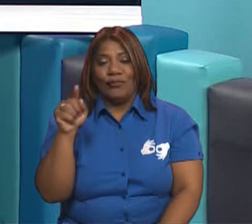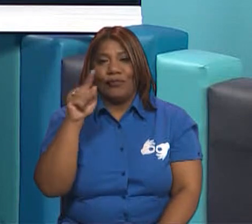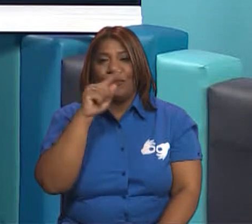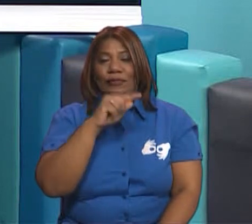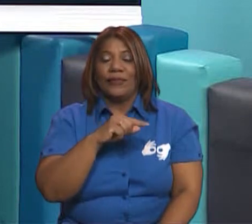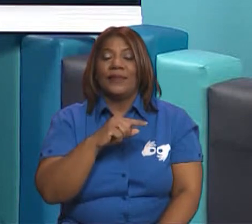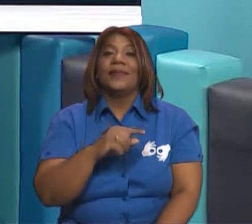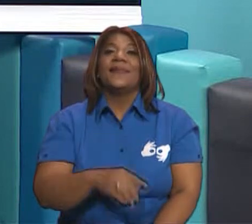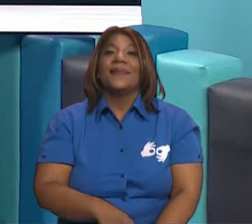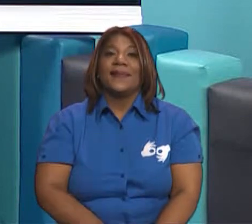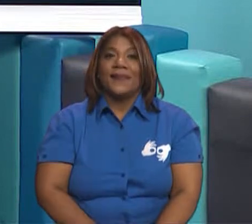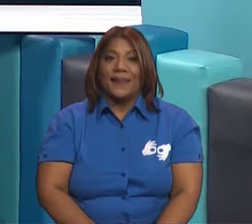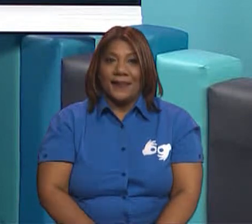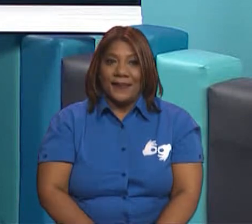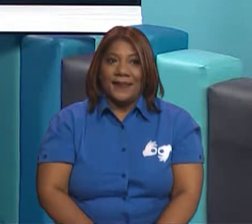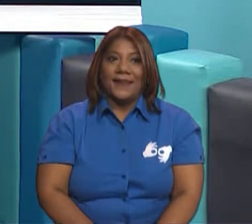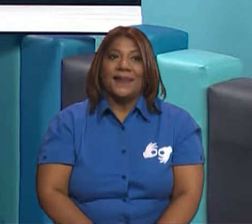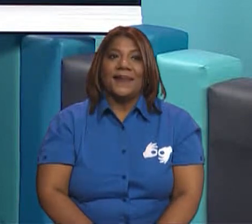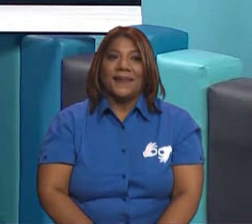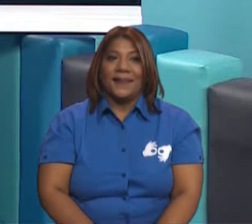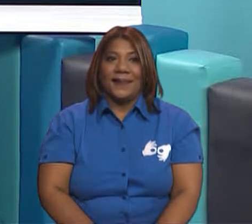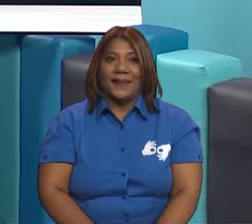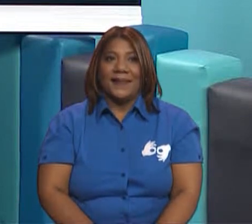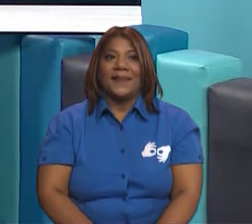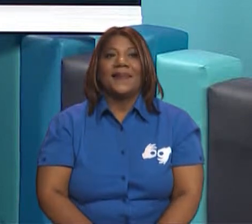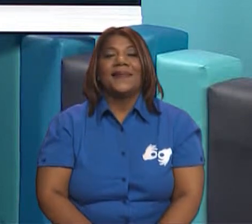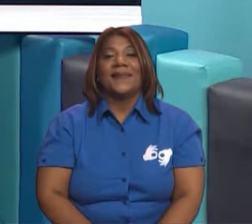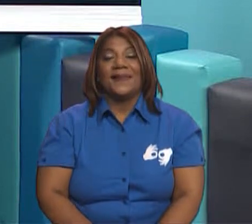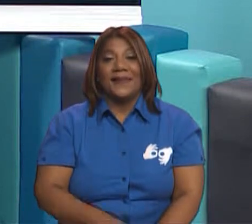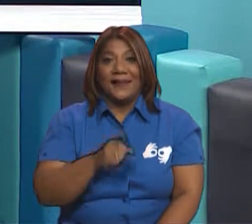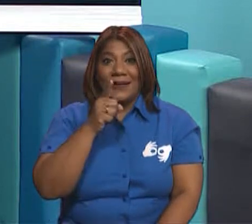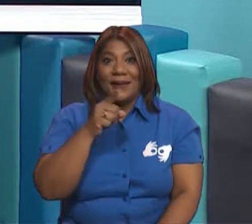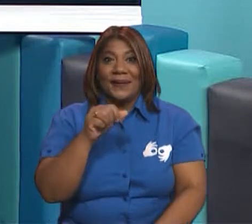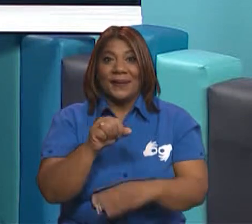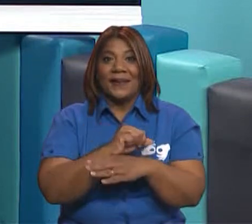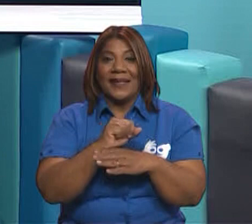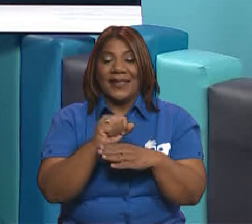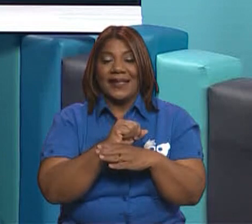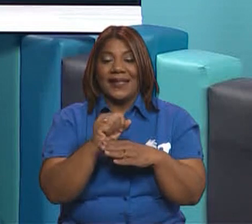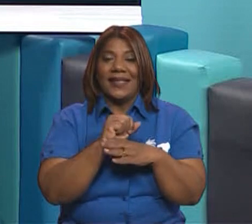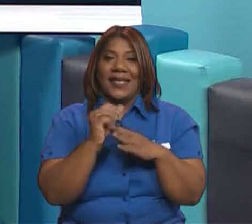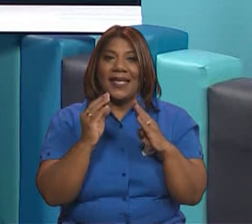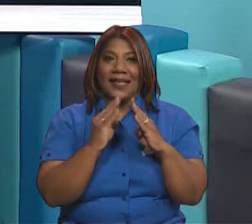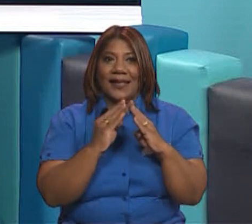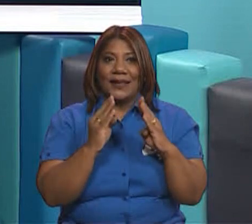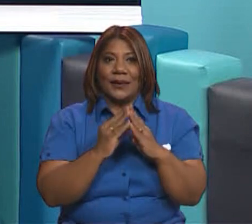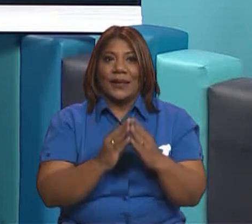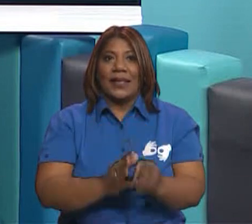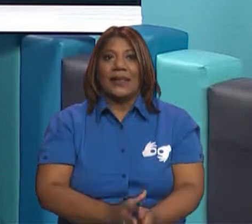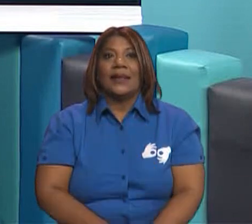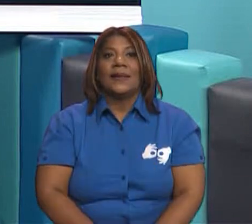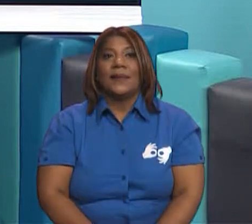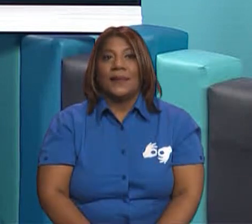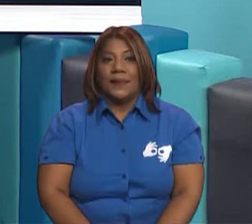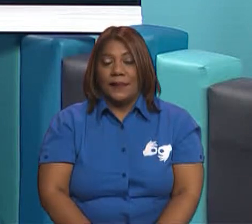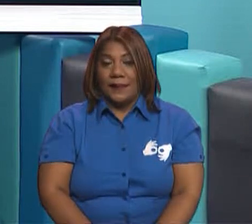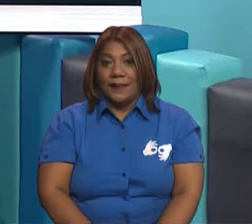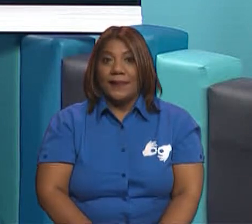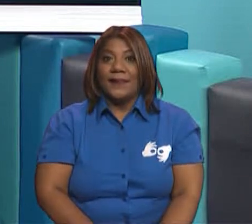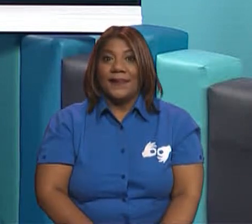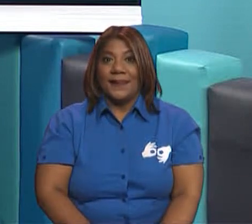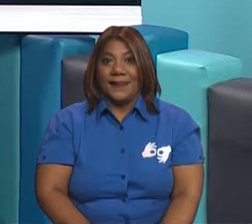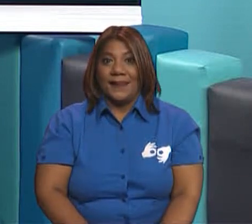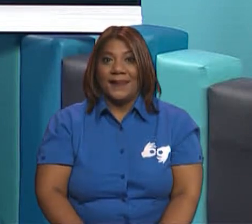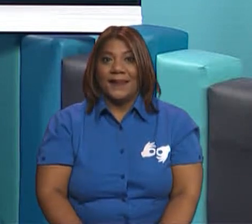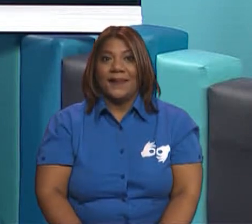Entonces, aprender a utilizar este instrumento. Los invito a que practiquen con él y que puedan hacerlo. También dentro de